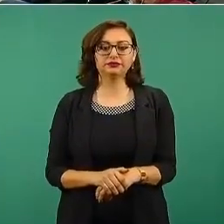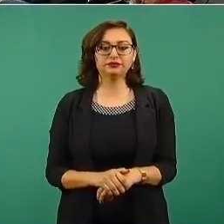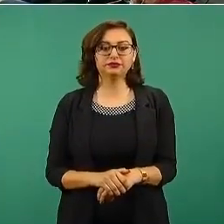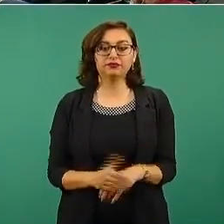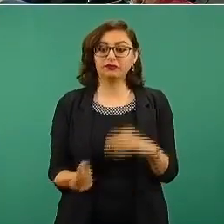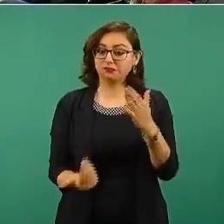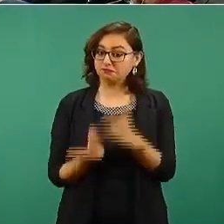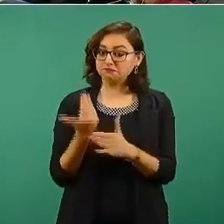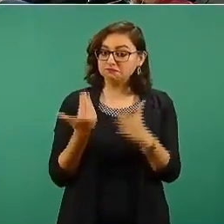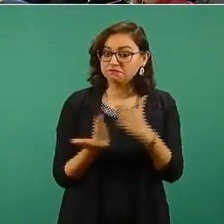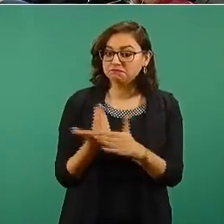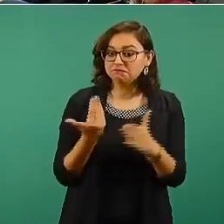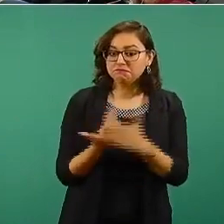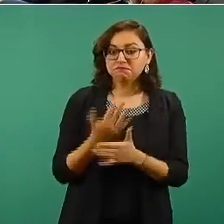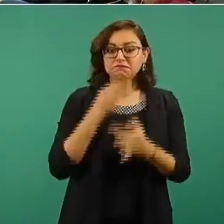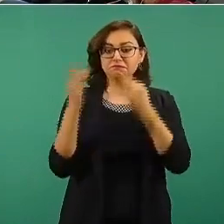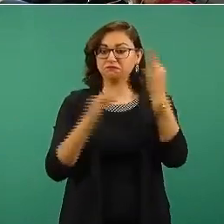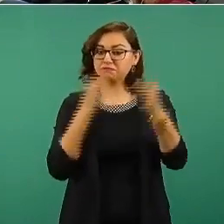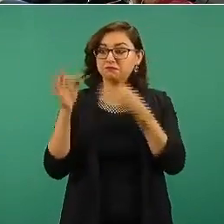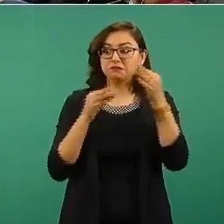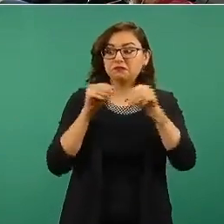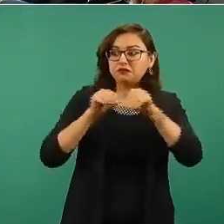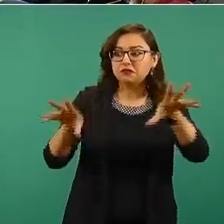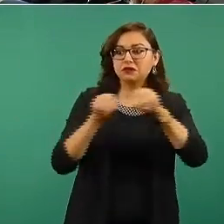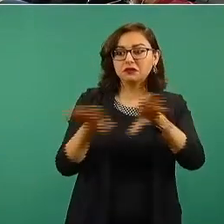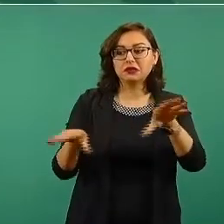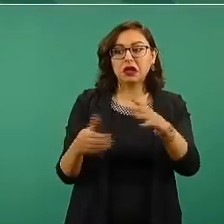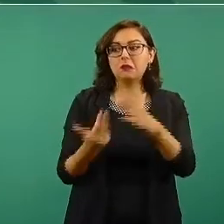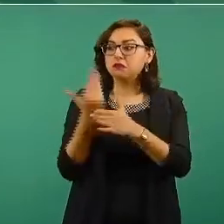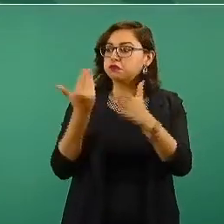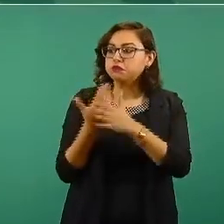no votes por López Obrador